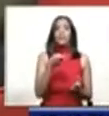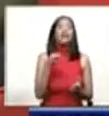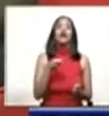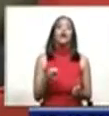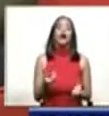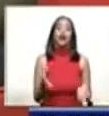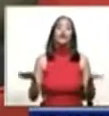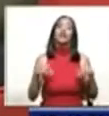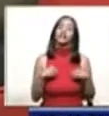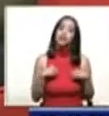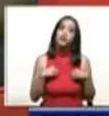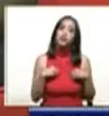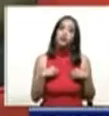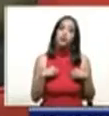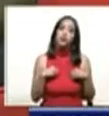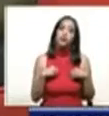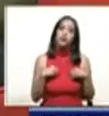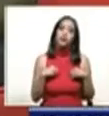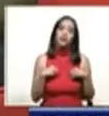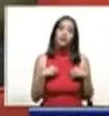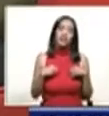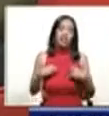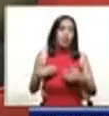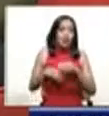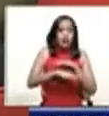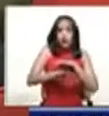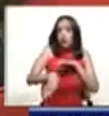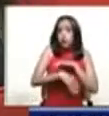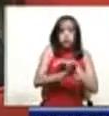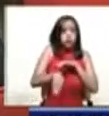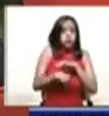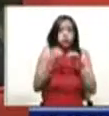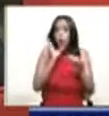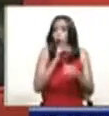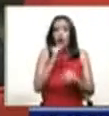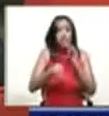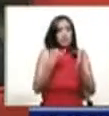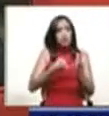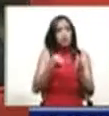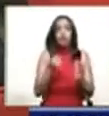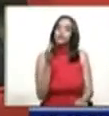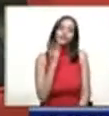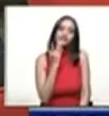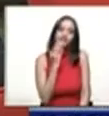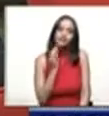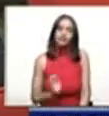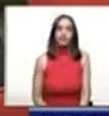situación de vacío institucional. Cuando, ejemplo,